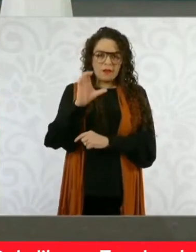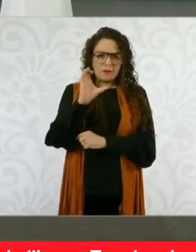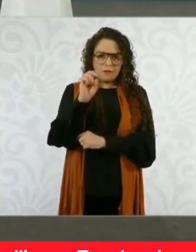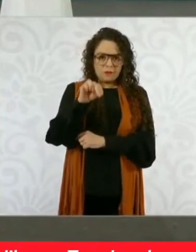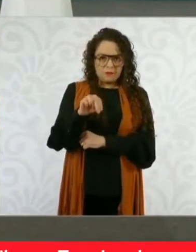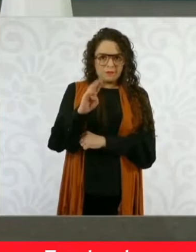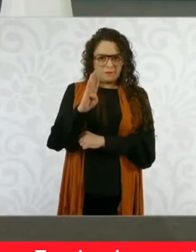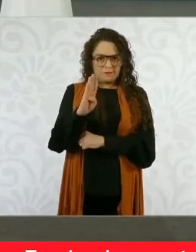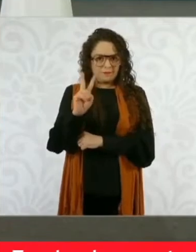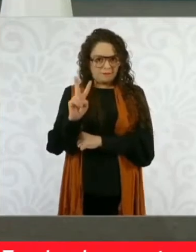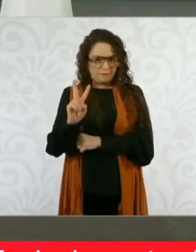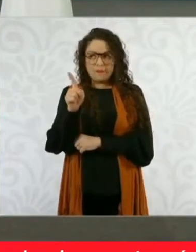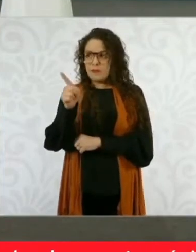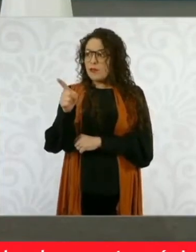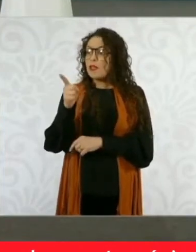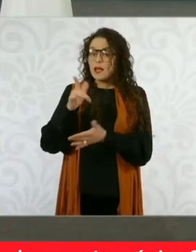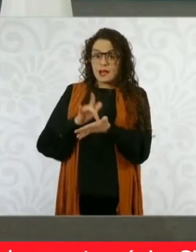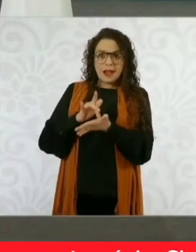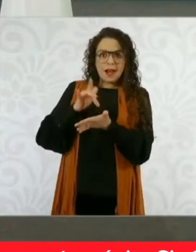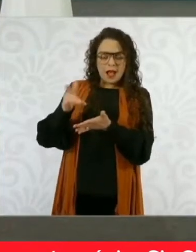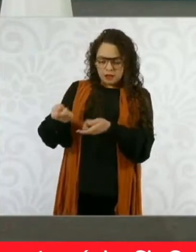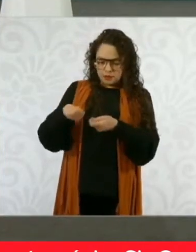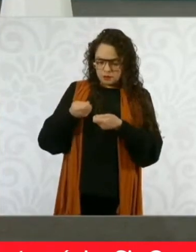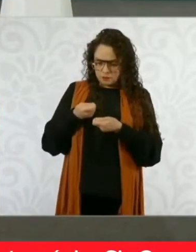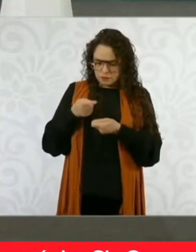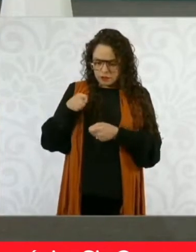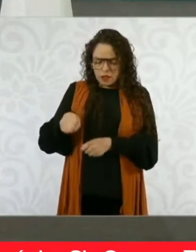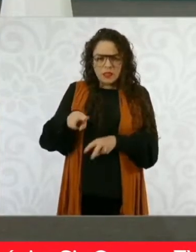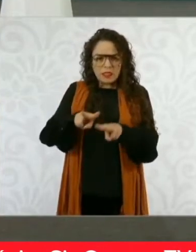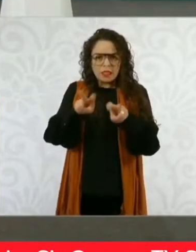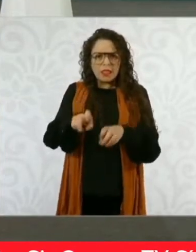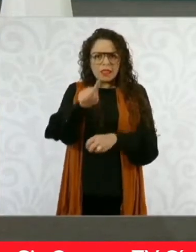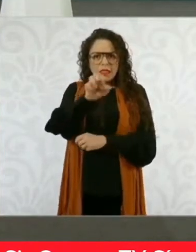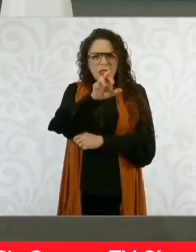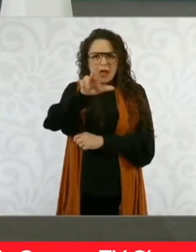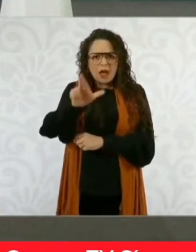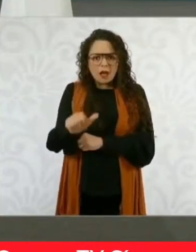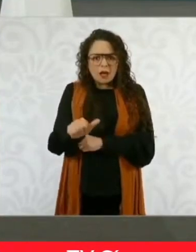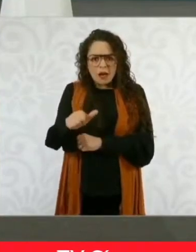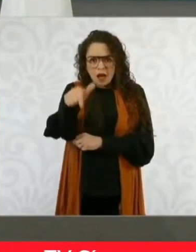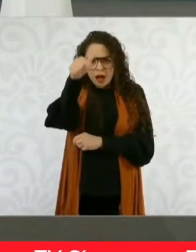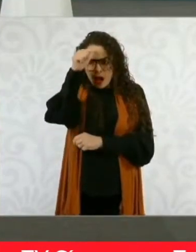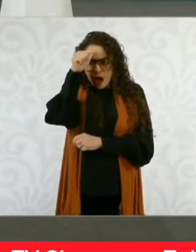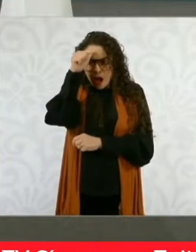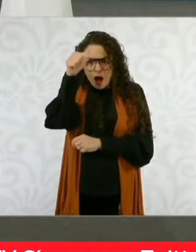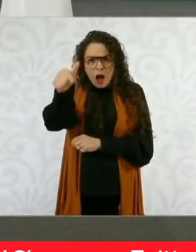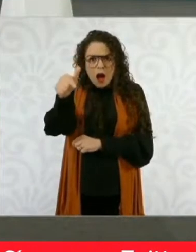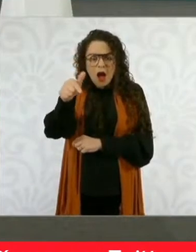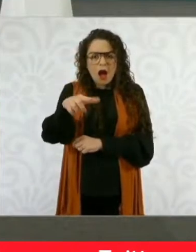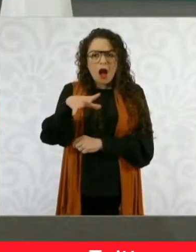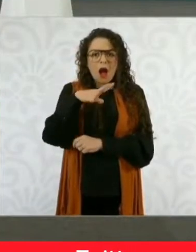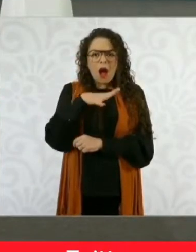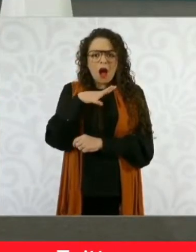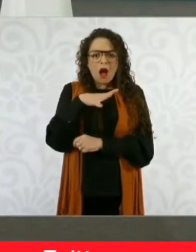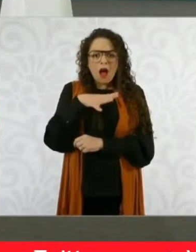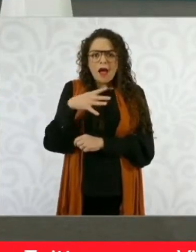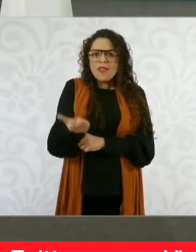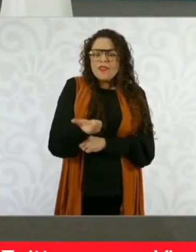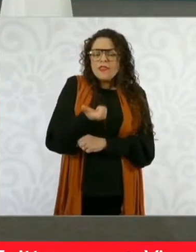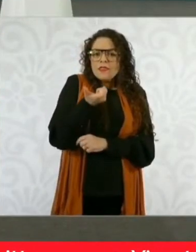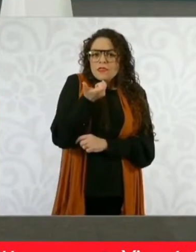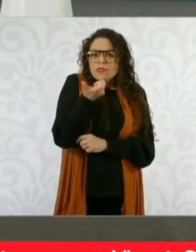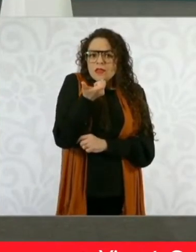Valores, que en el caso de Telra existió triangulación de recursos, de